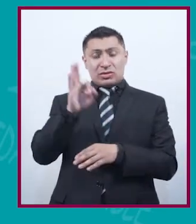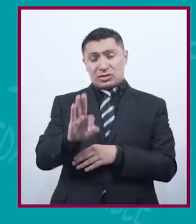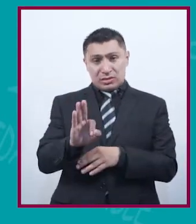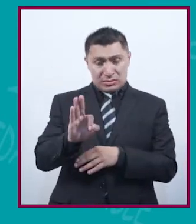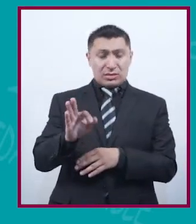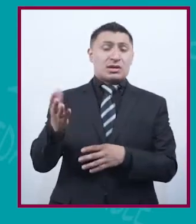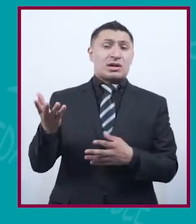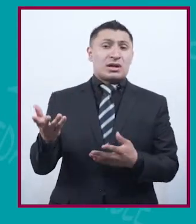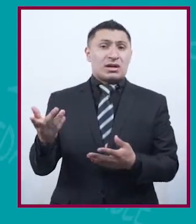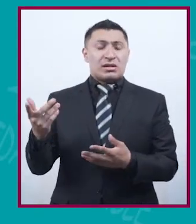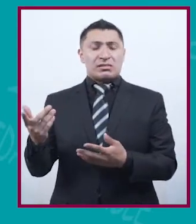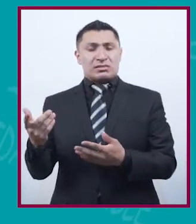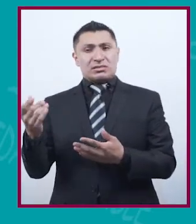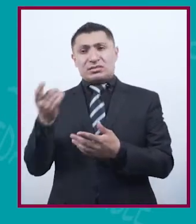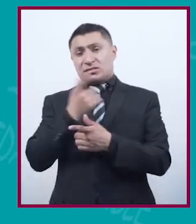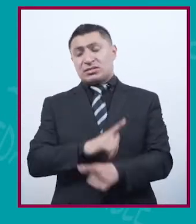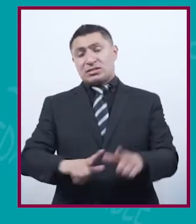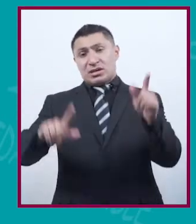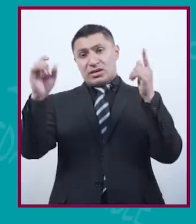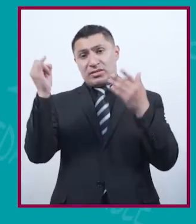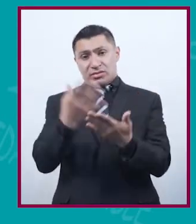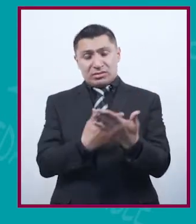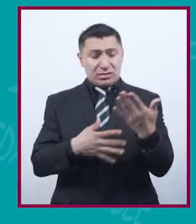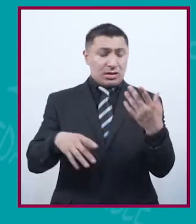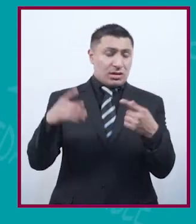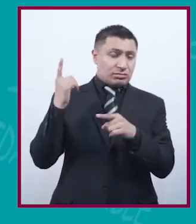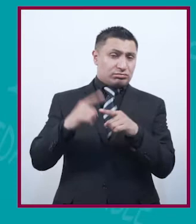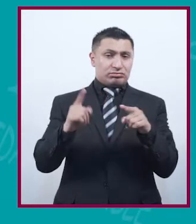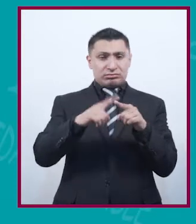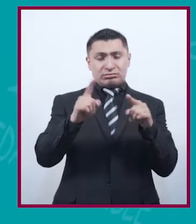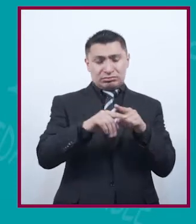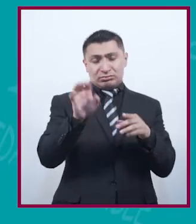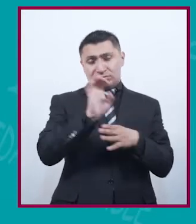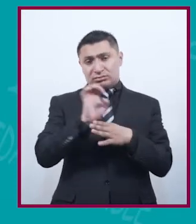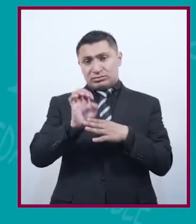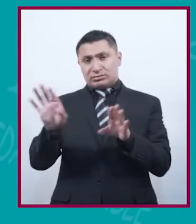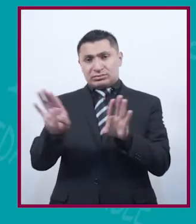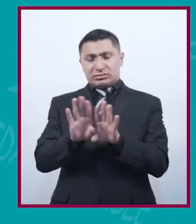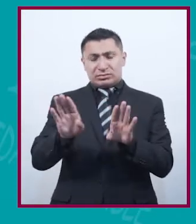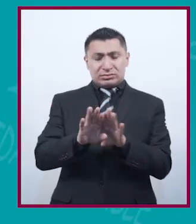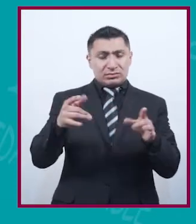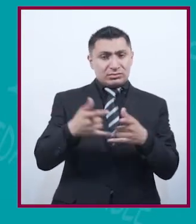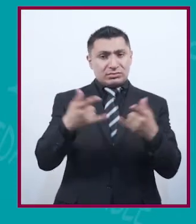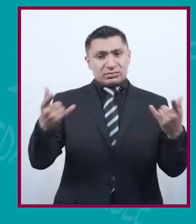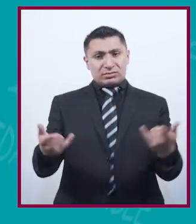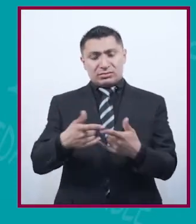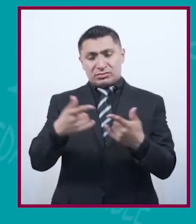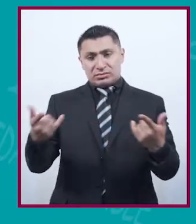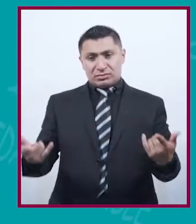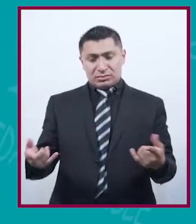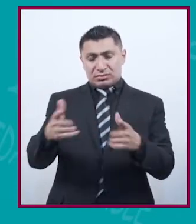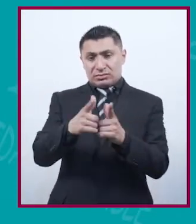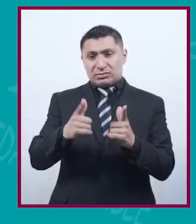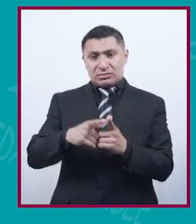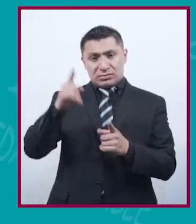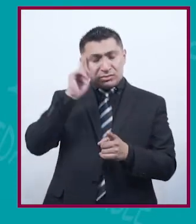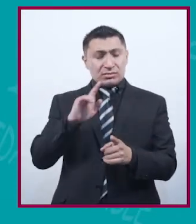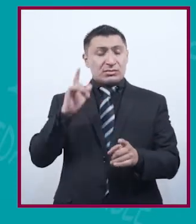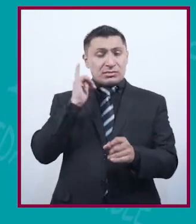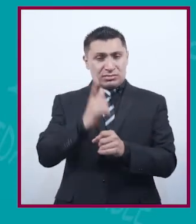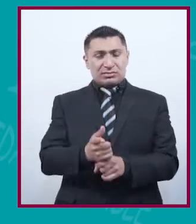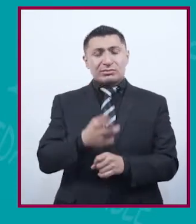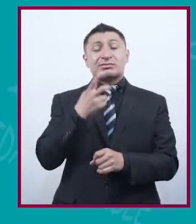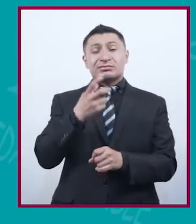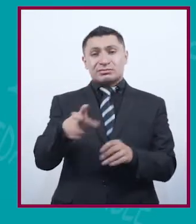y entonces si hacemos como una especie de historización del feminismo, vamos a encontrar que va a ser